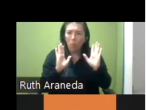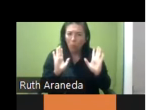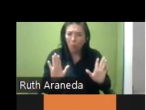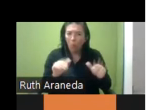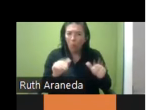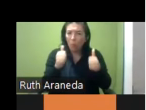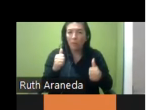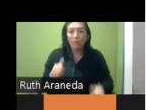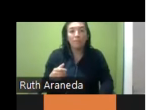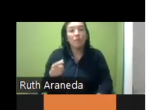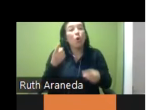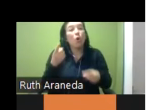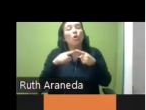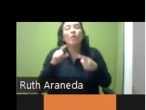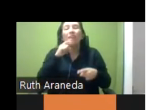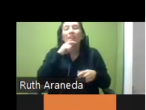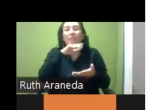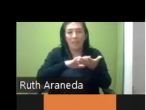por algún